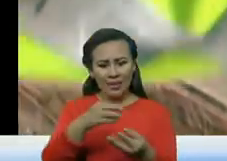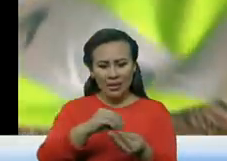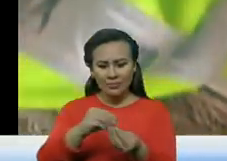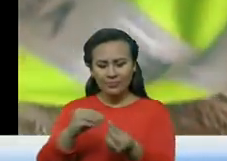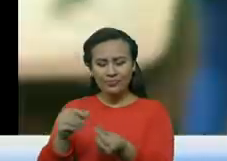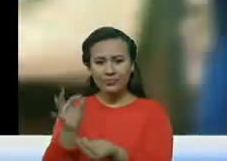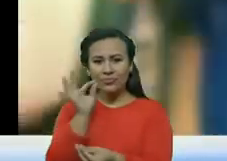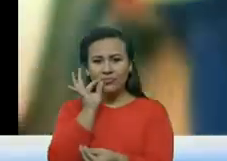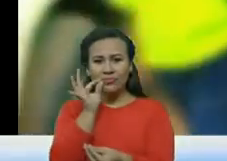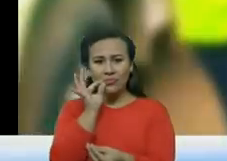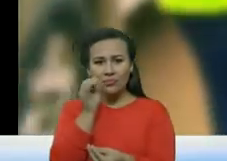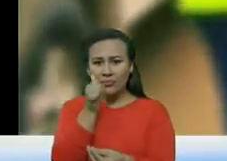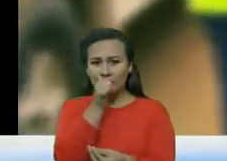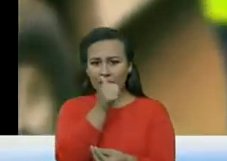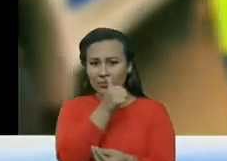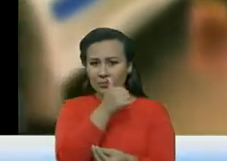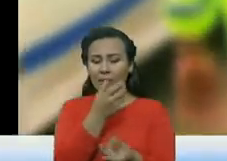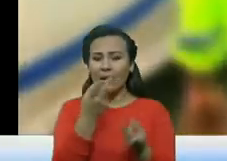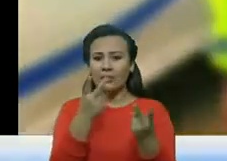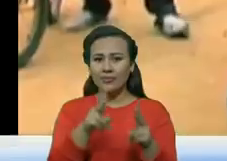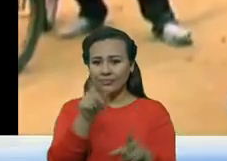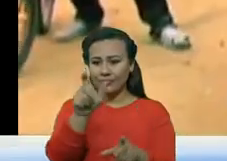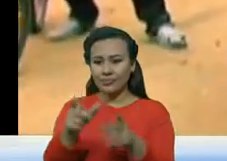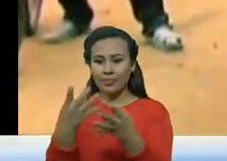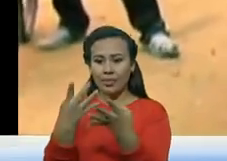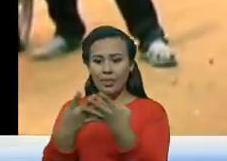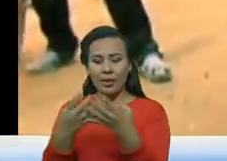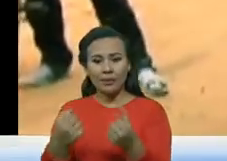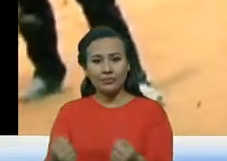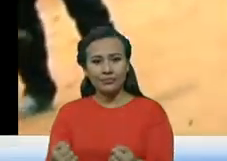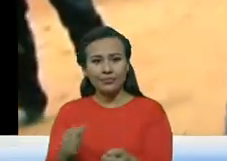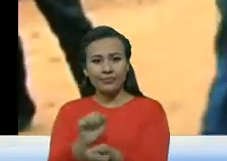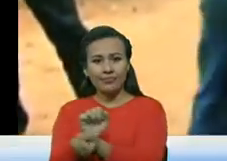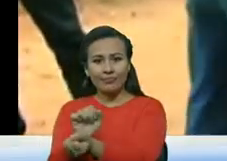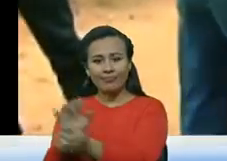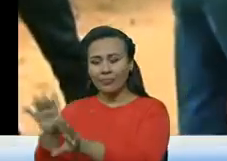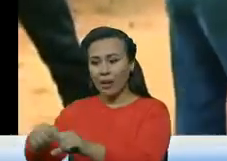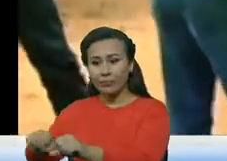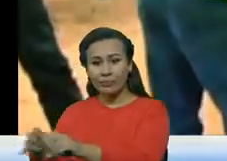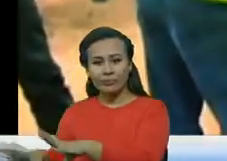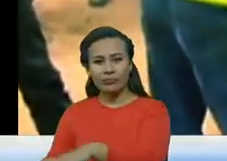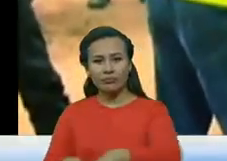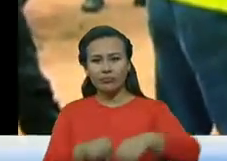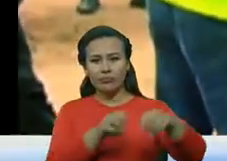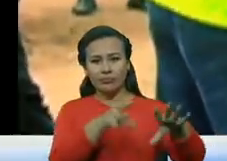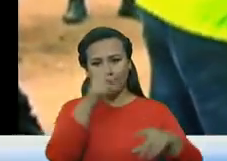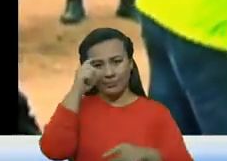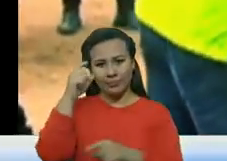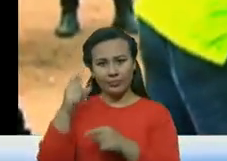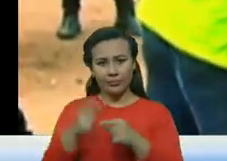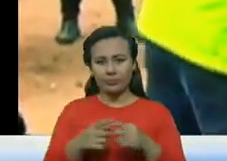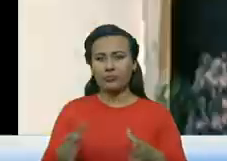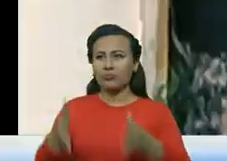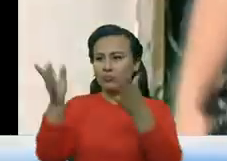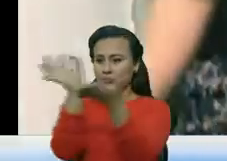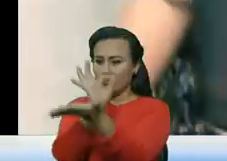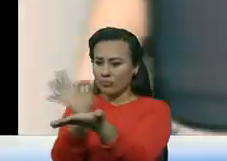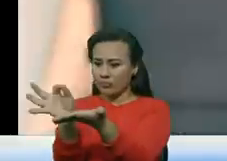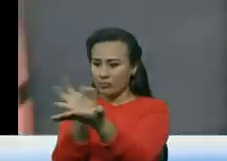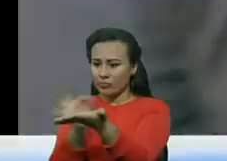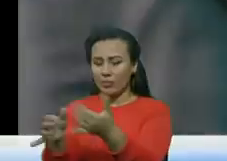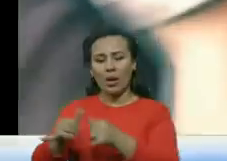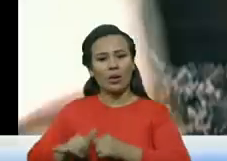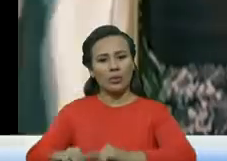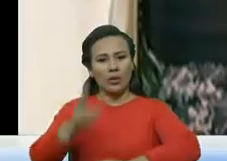sobres y fundas con droga, así como los detenidos y demás evidencias, fueron trasladados hasta la Fiscalía de Flagrancia para continuar